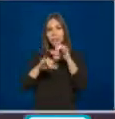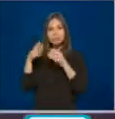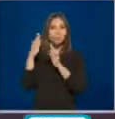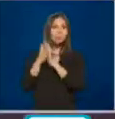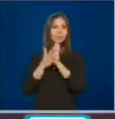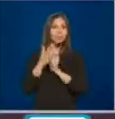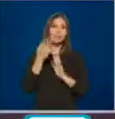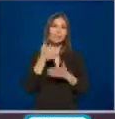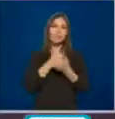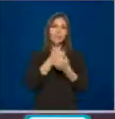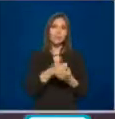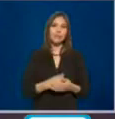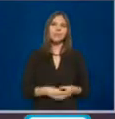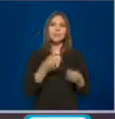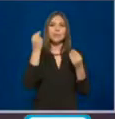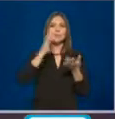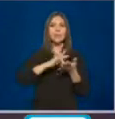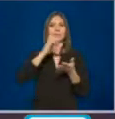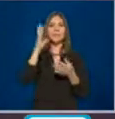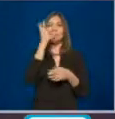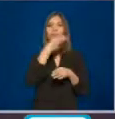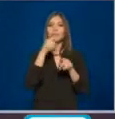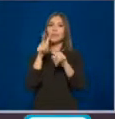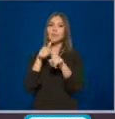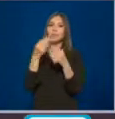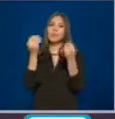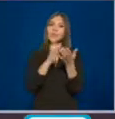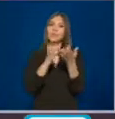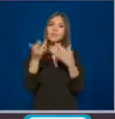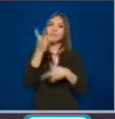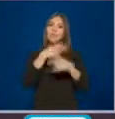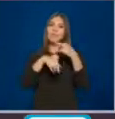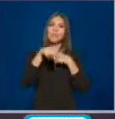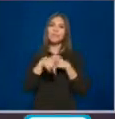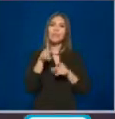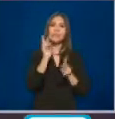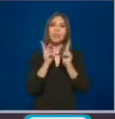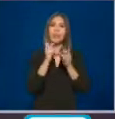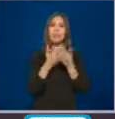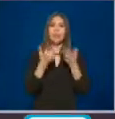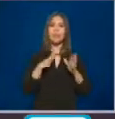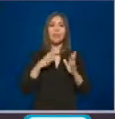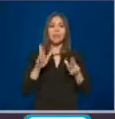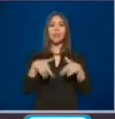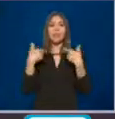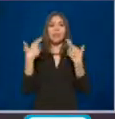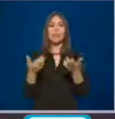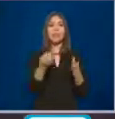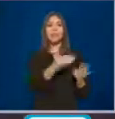Ahí ustedes. está. Lindísimos tonos. Muchísimas gracias por estar Gracias con nosotros a y ustedes, platicar. chicas. Tenemos de regalitos, esto. ¿verdad? Tenemos